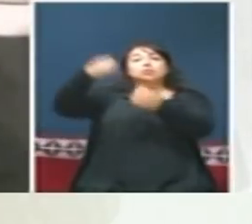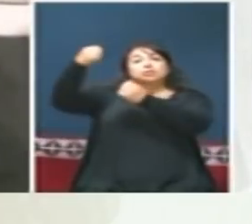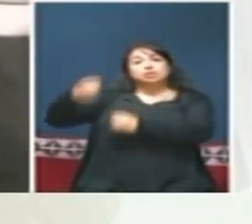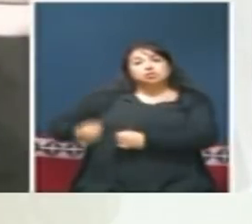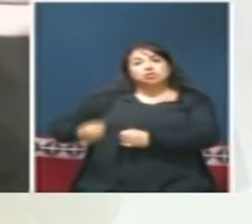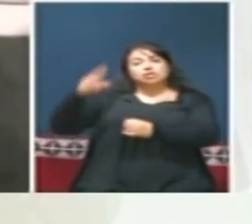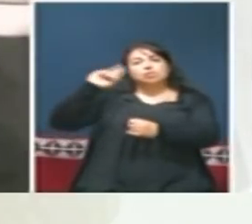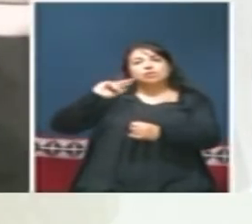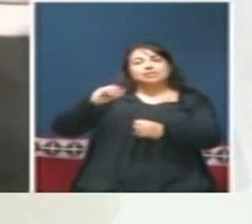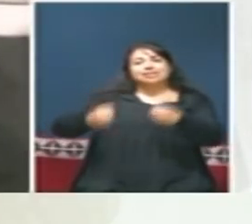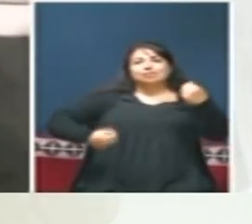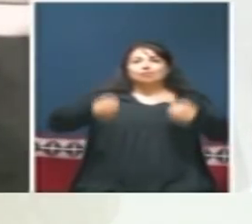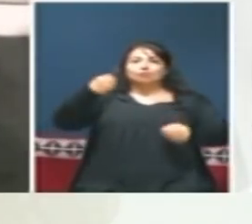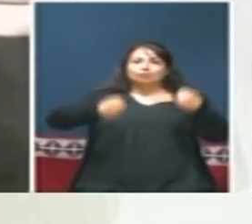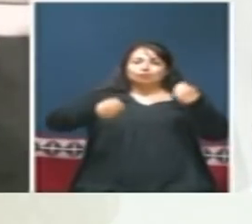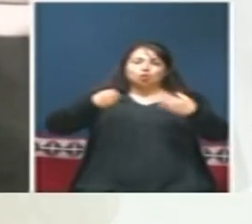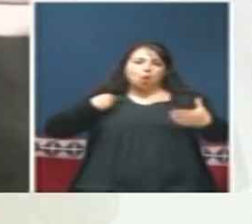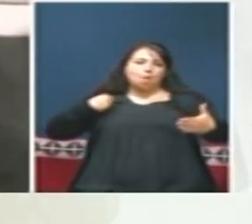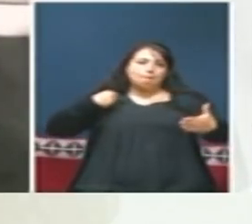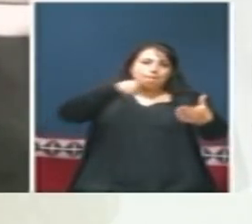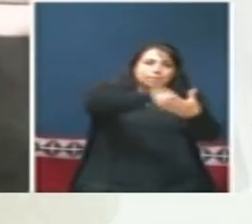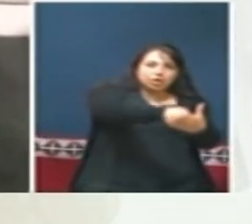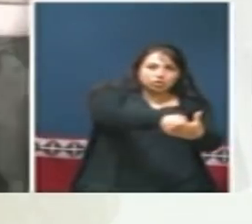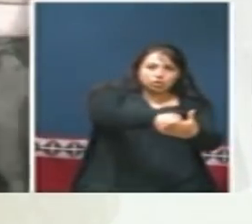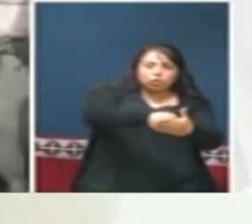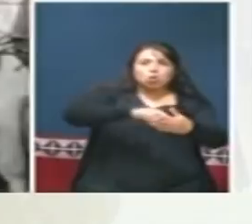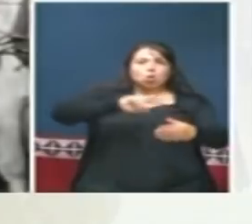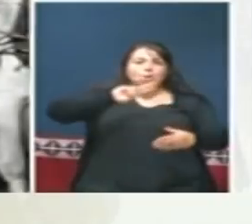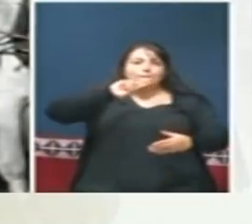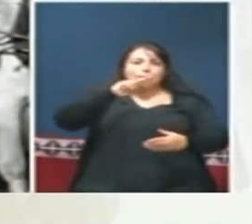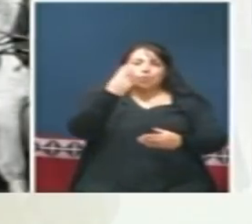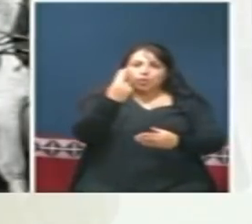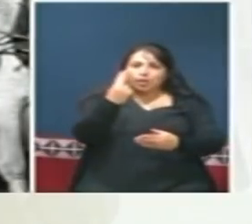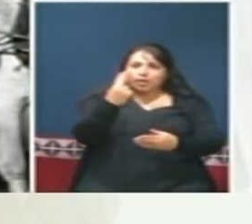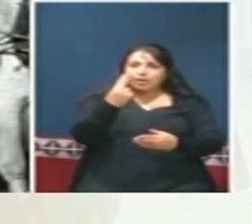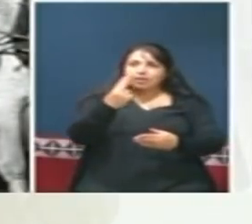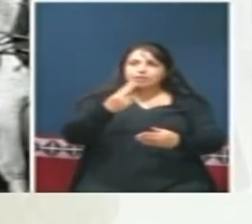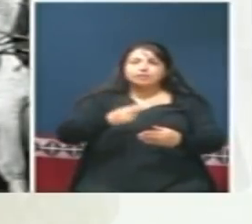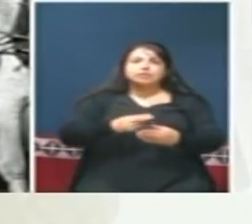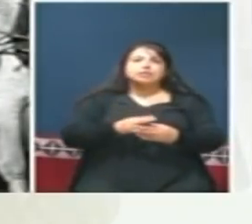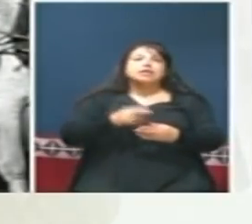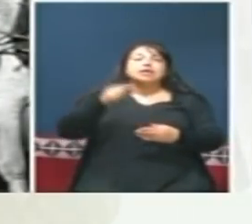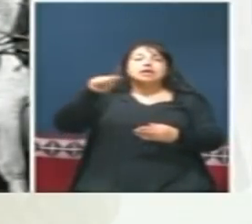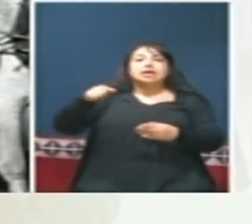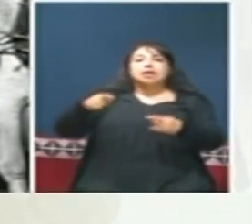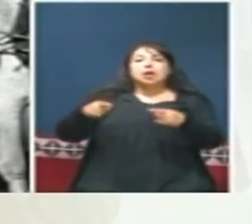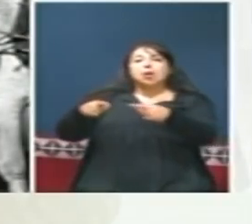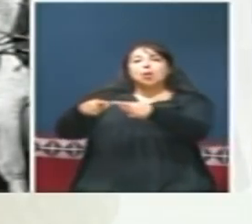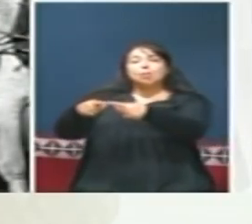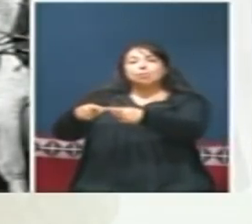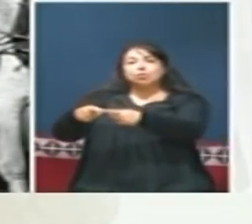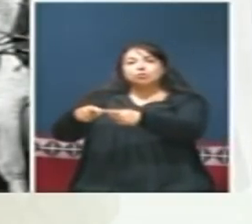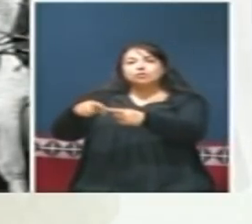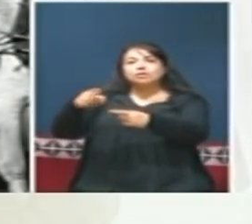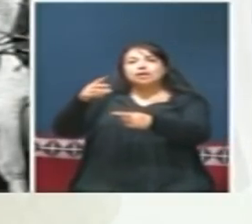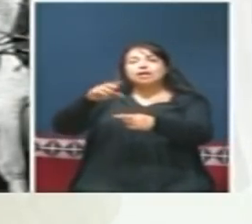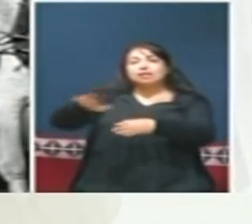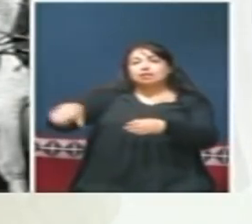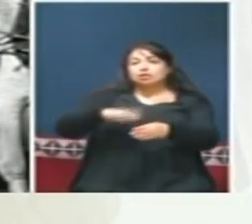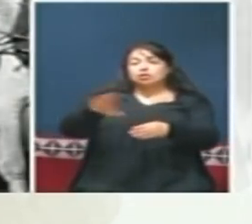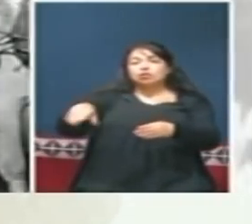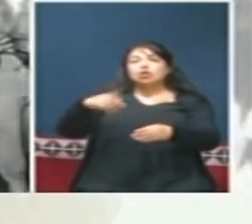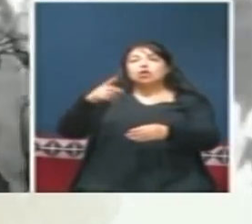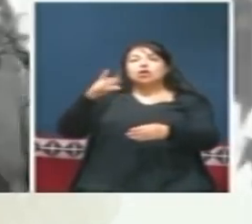provocado dolorosamente por la embestida de un vehículo en Punta de los Llanos, paraje El Pastor.